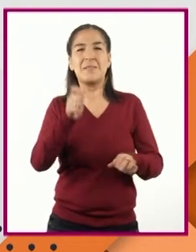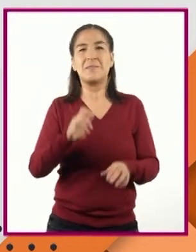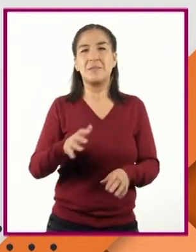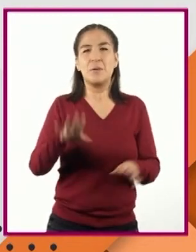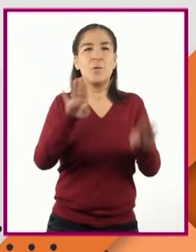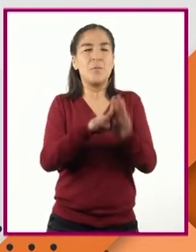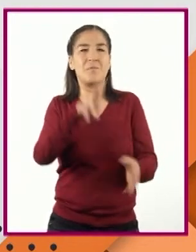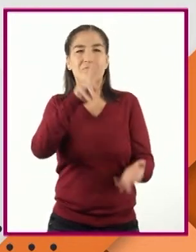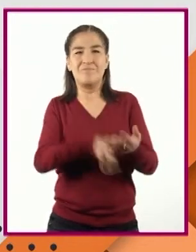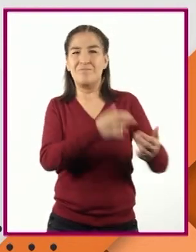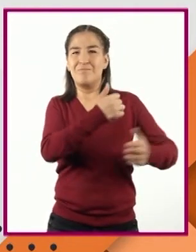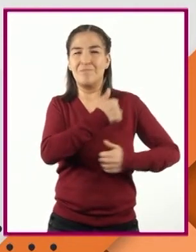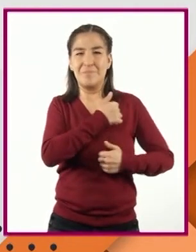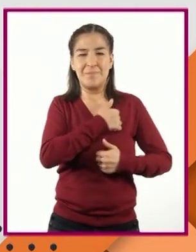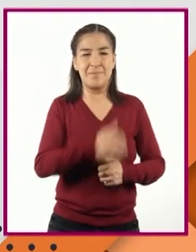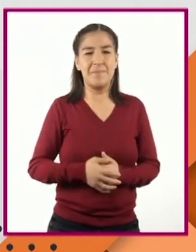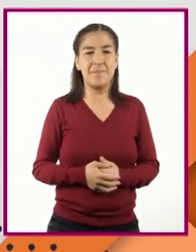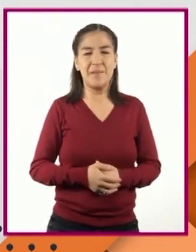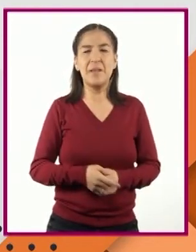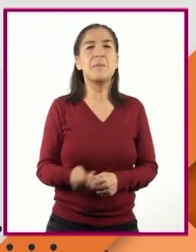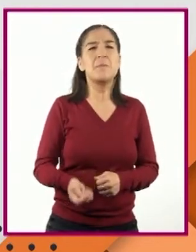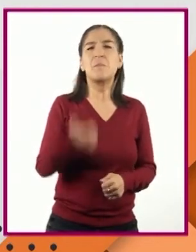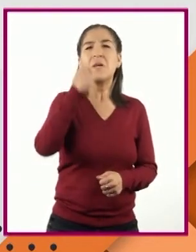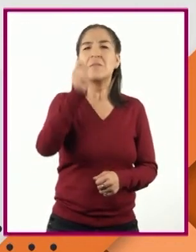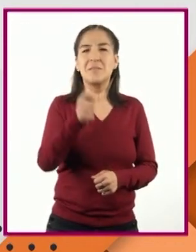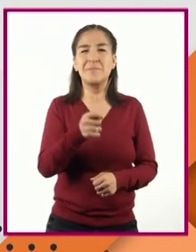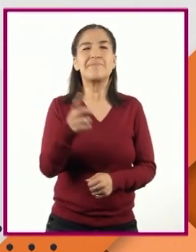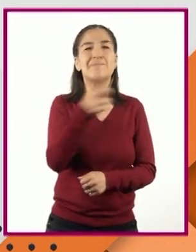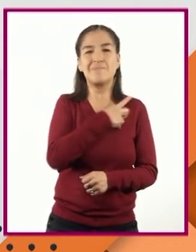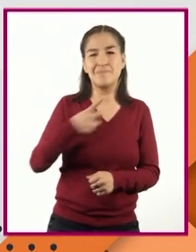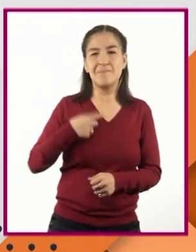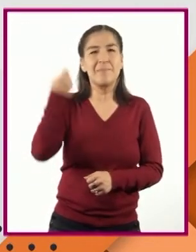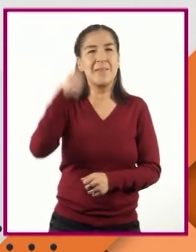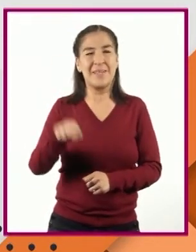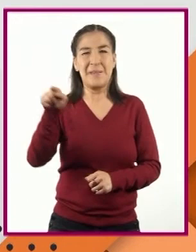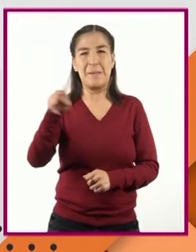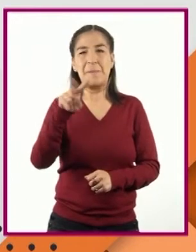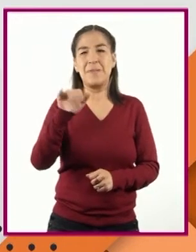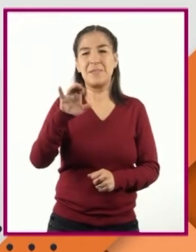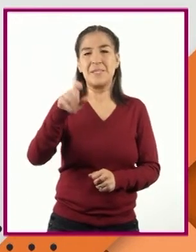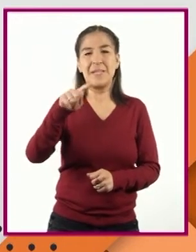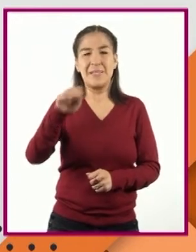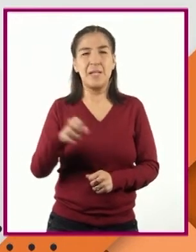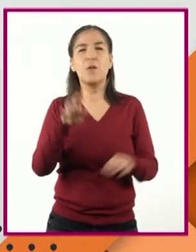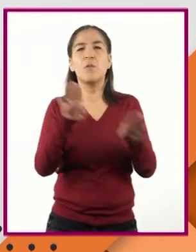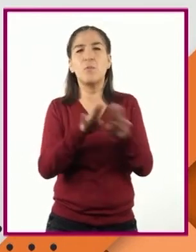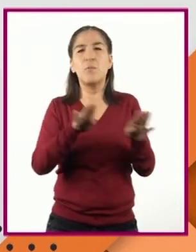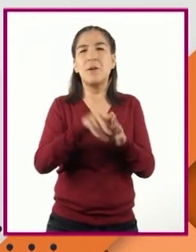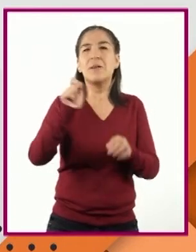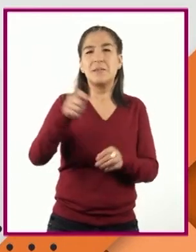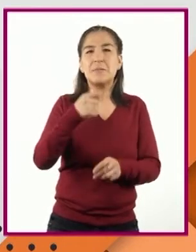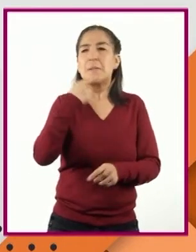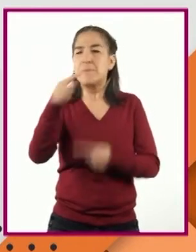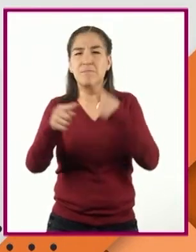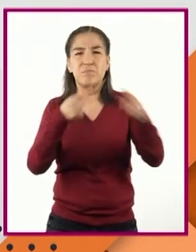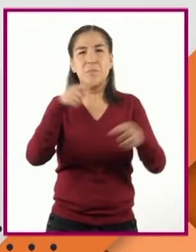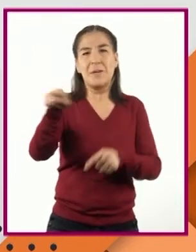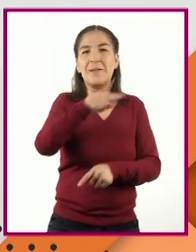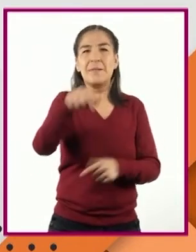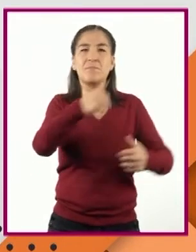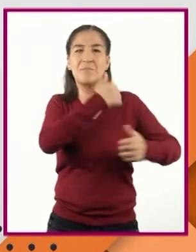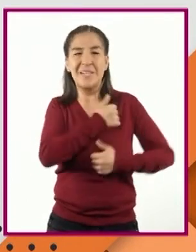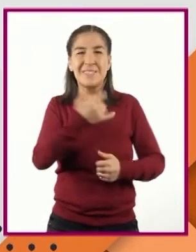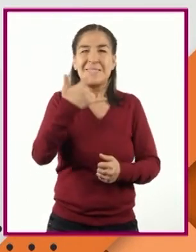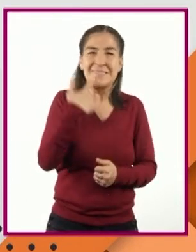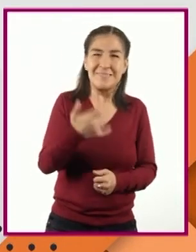del valor militar. Primero, tuvo que ordenar al general Vicente Filisola que dispersara las tropas que con tanto